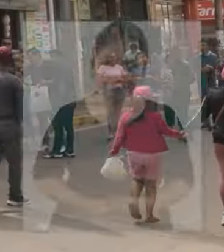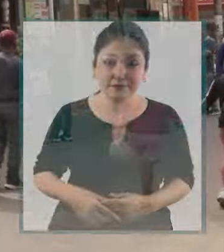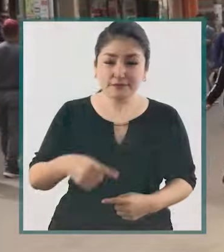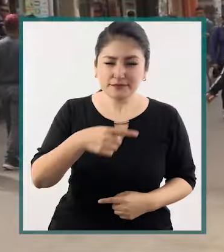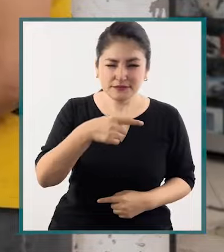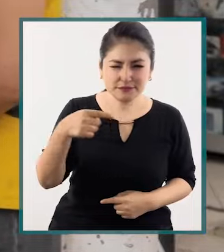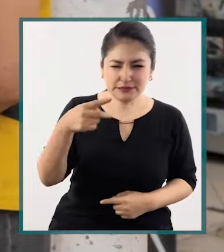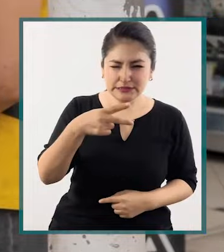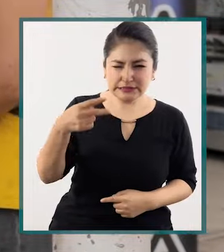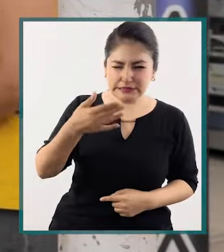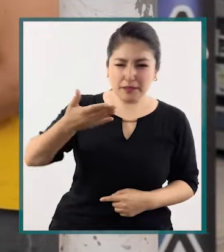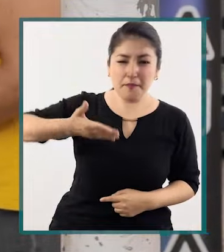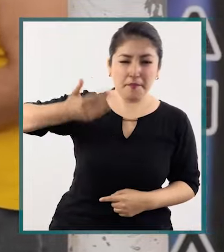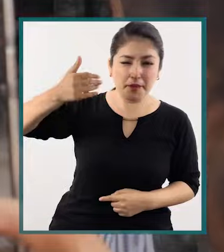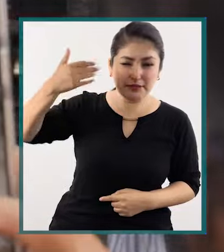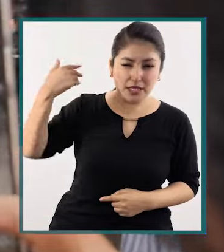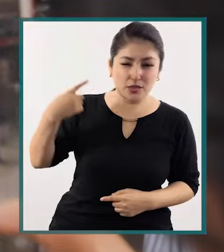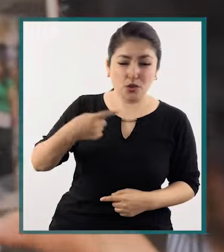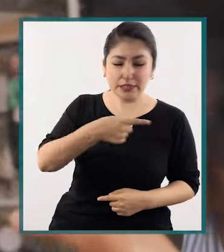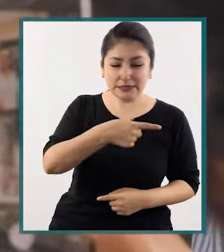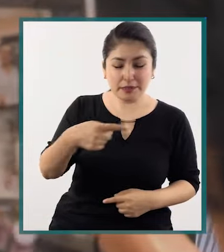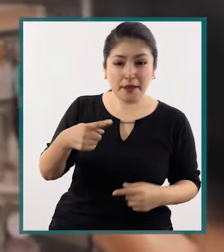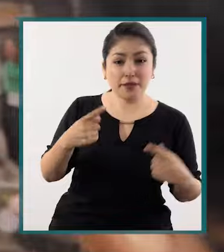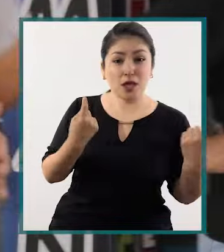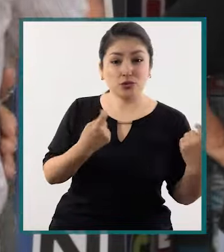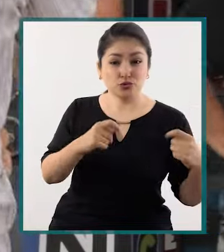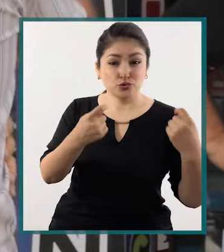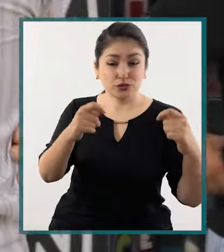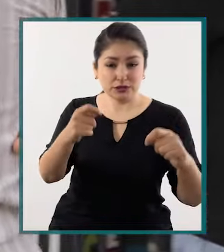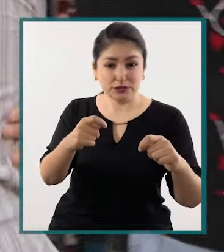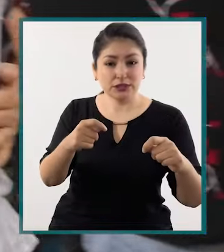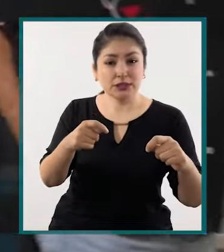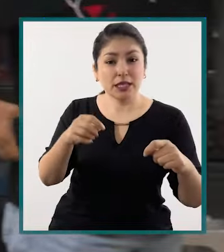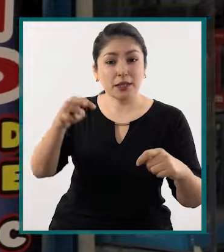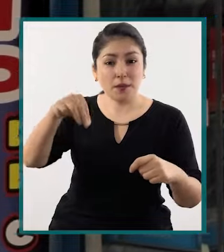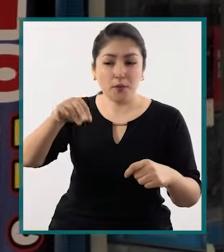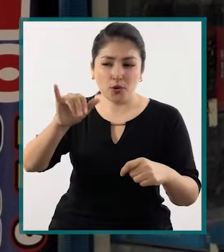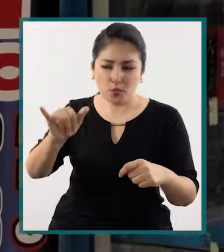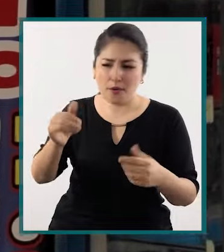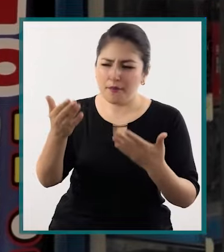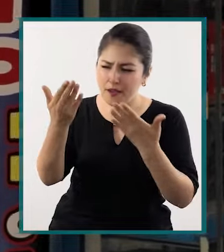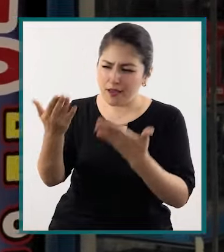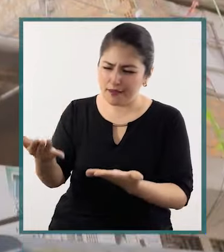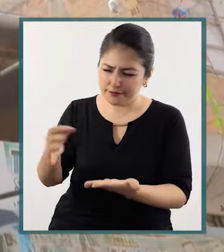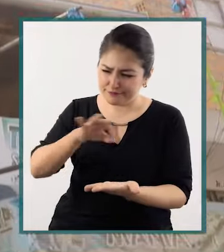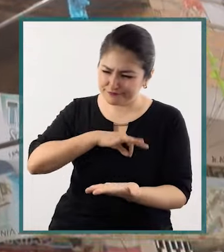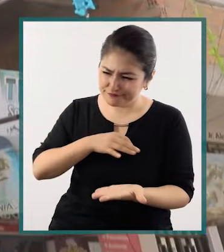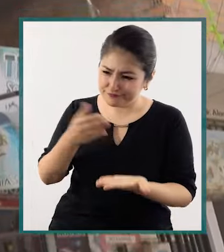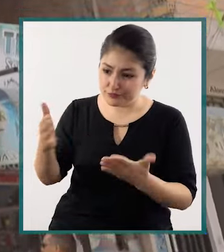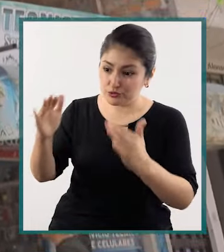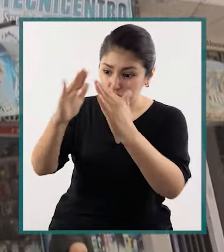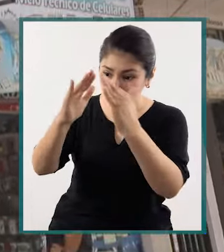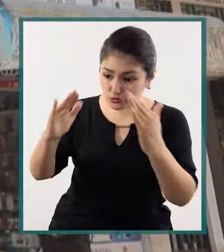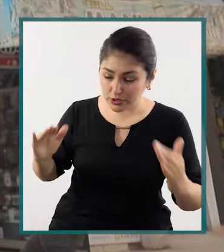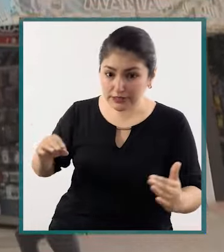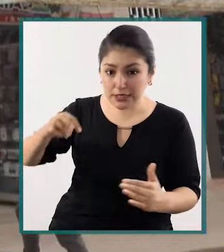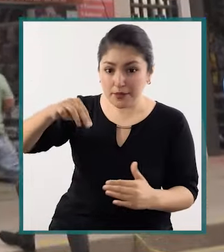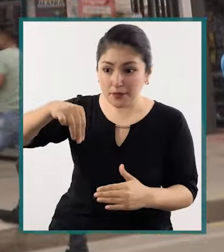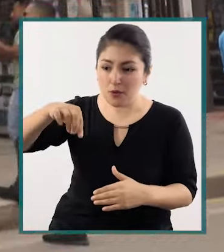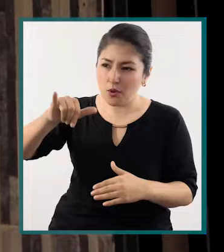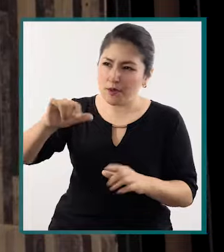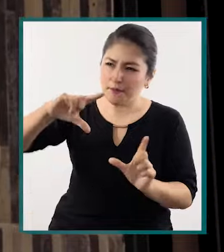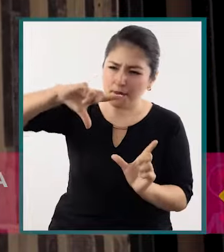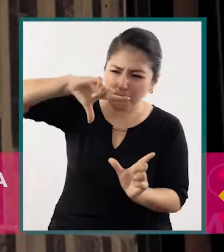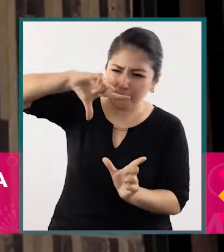Hace unas semanas, a propósito de la Semana Turística de Moyobamba, don Jorge recibió un homenaje. En su casa de Moyobamba colocaron